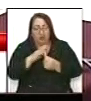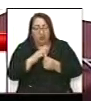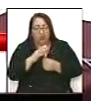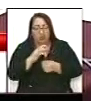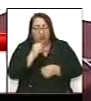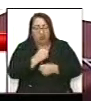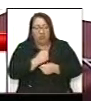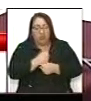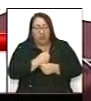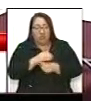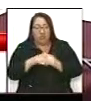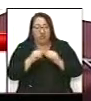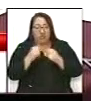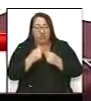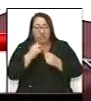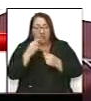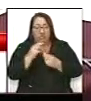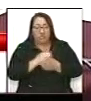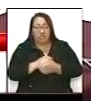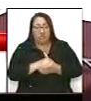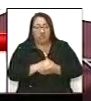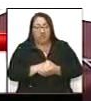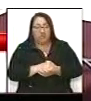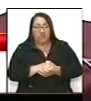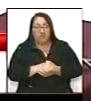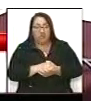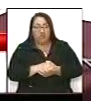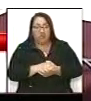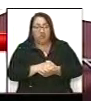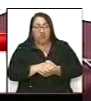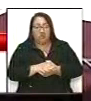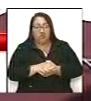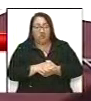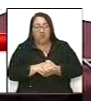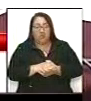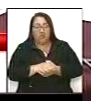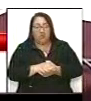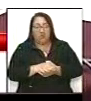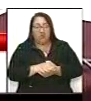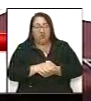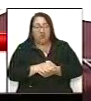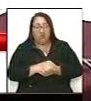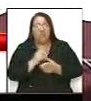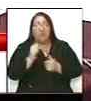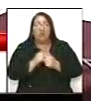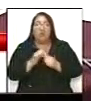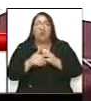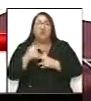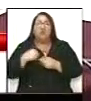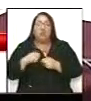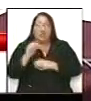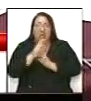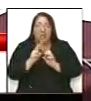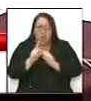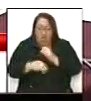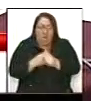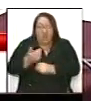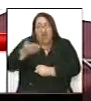ser los partidos políticos que postulen a las elecciones generales o a las municipales o a las regionales 1 año